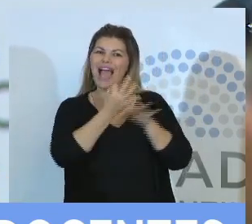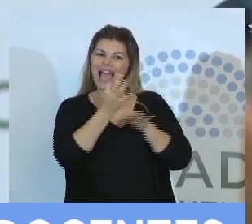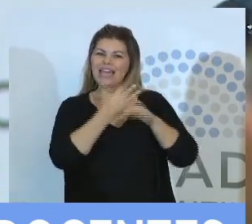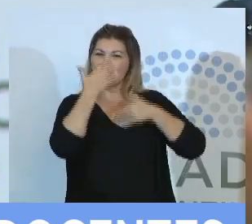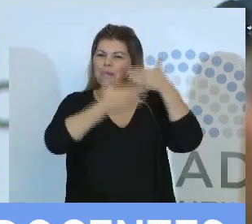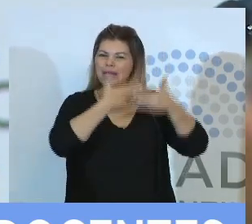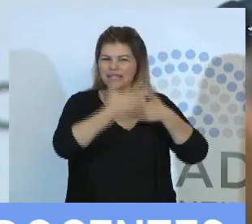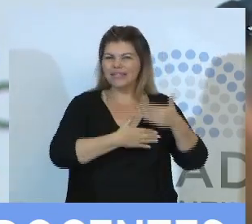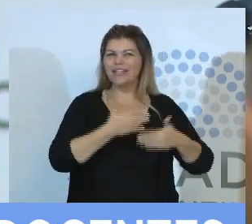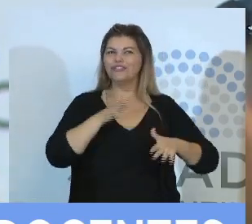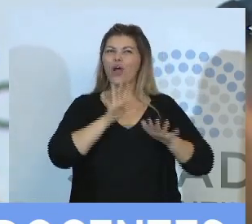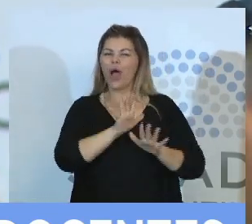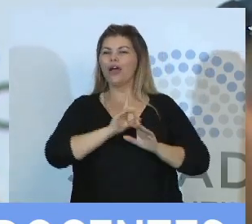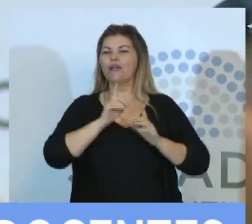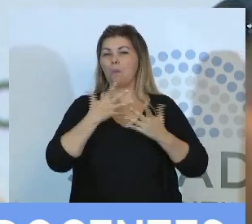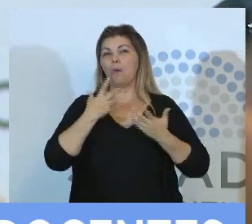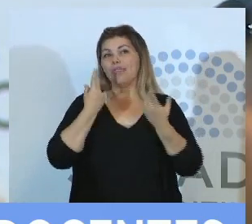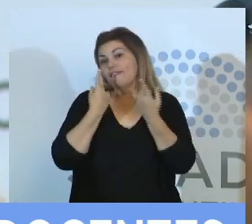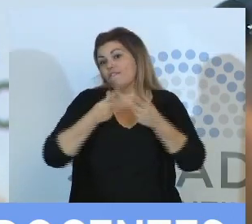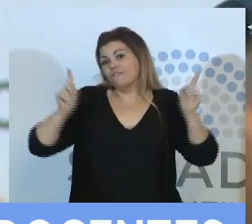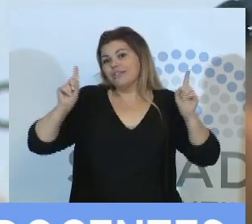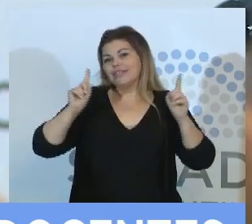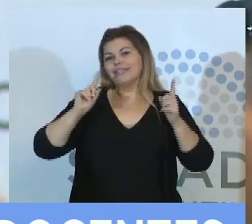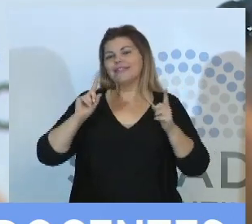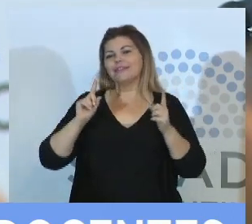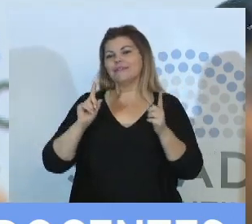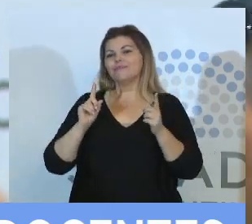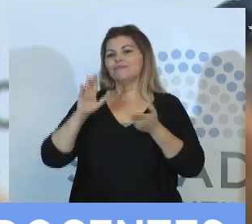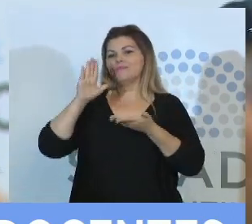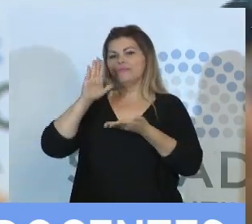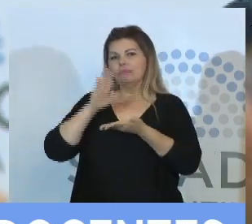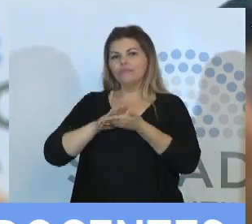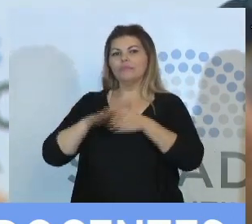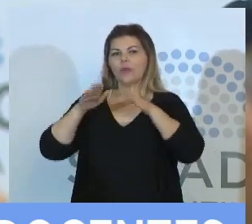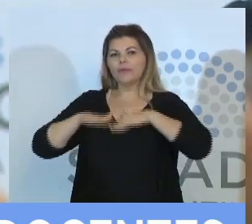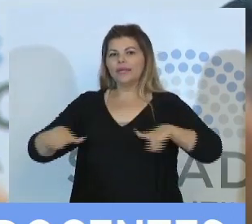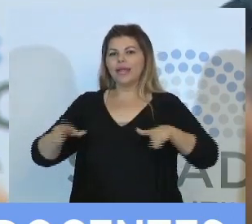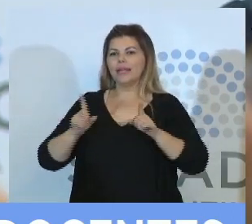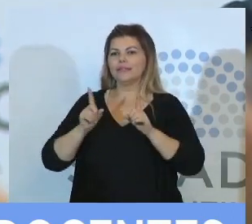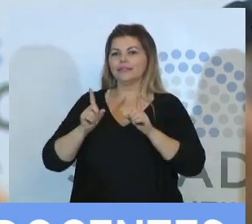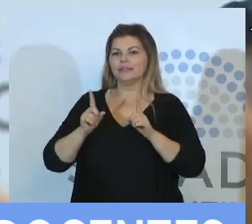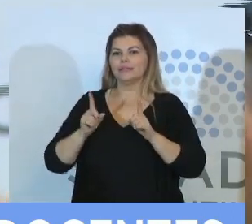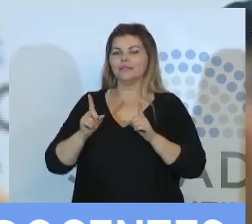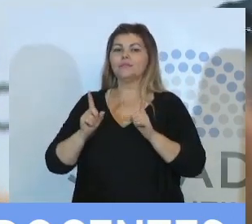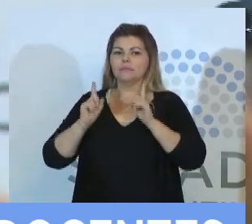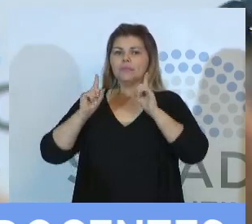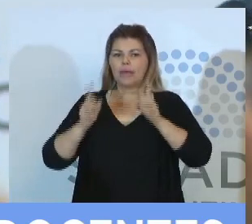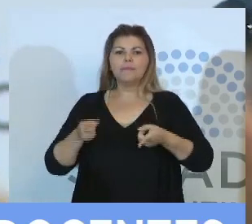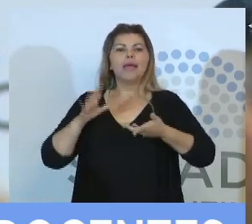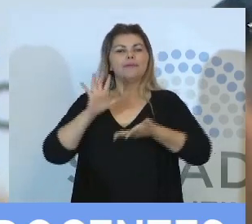forma. Y con lo que respecta a los chicos también me llama la atención que la forma que